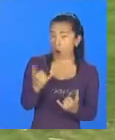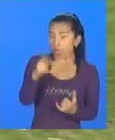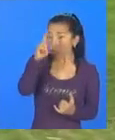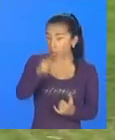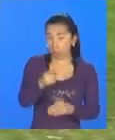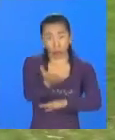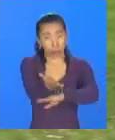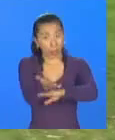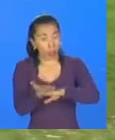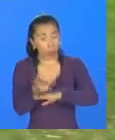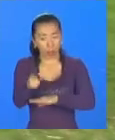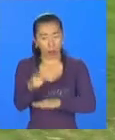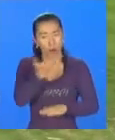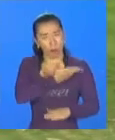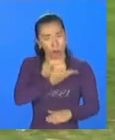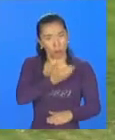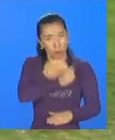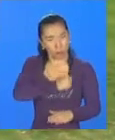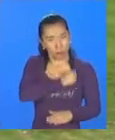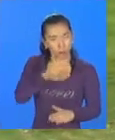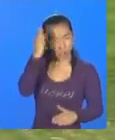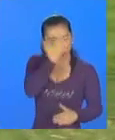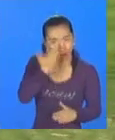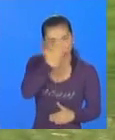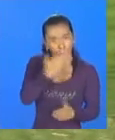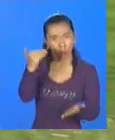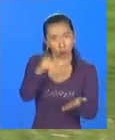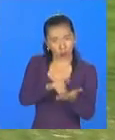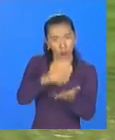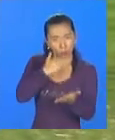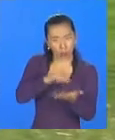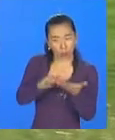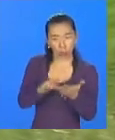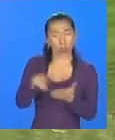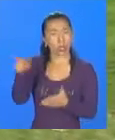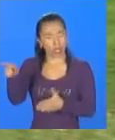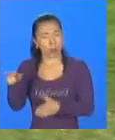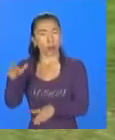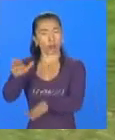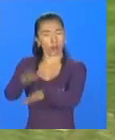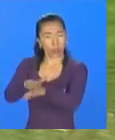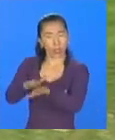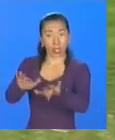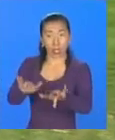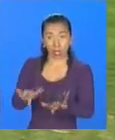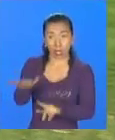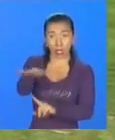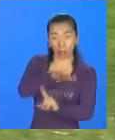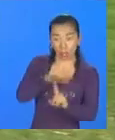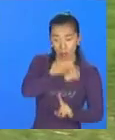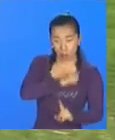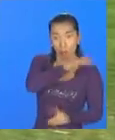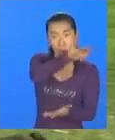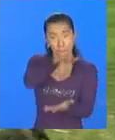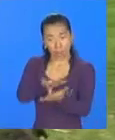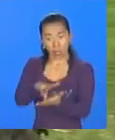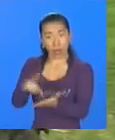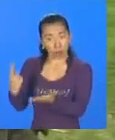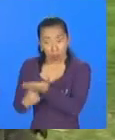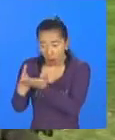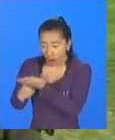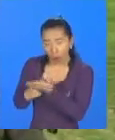de las dos resoluciones. Hemos intentado comunicarnos con la Secretaría de Ambiente para que haga presencia acá y se pueda comunicar con nosotros y arreglar las